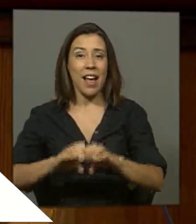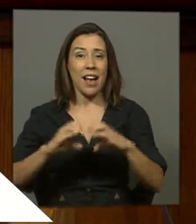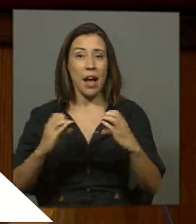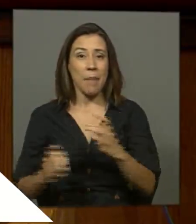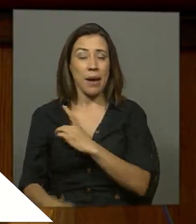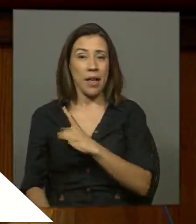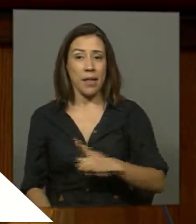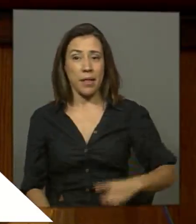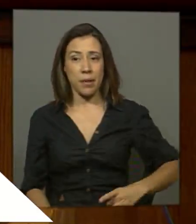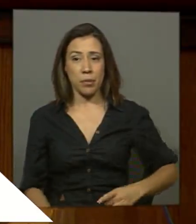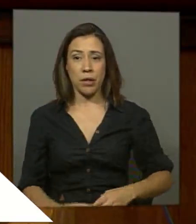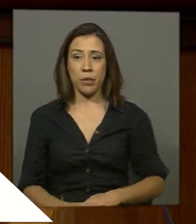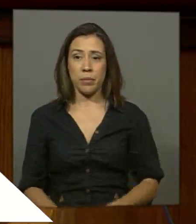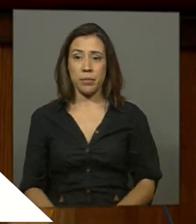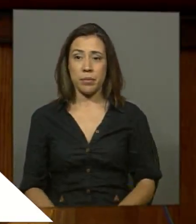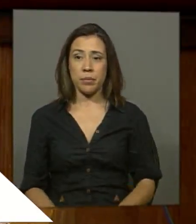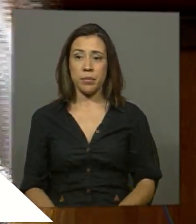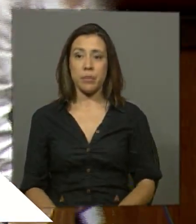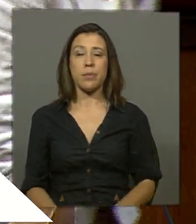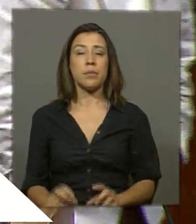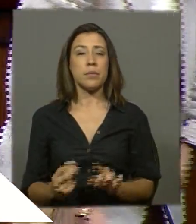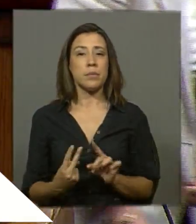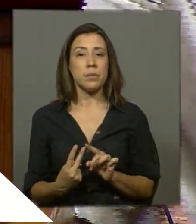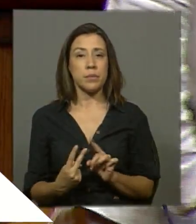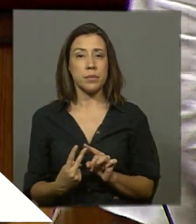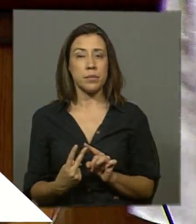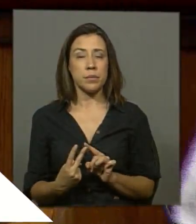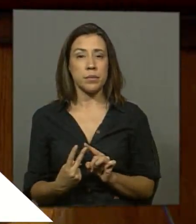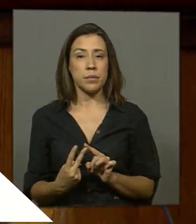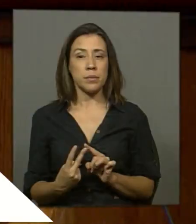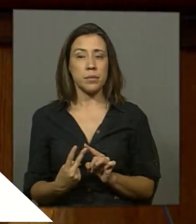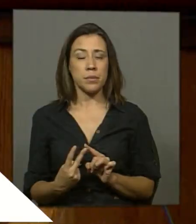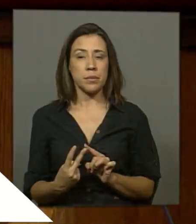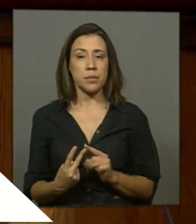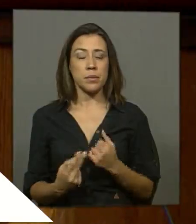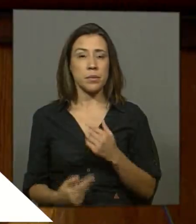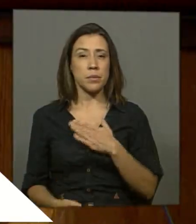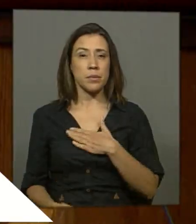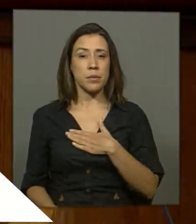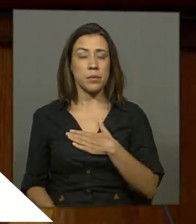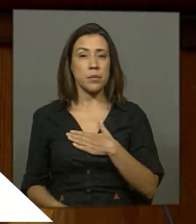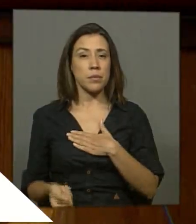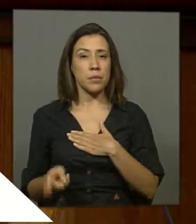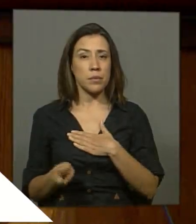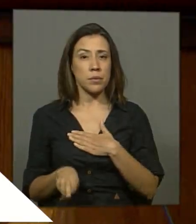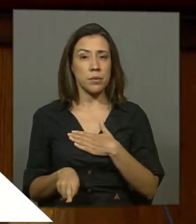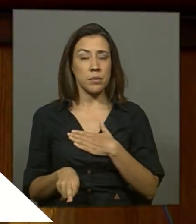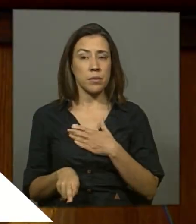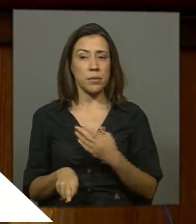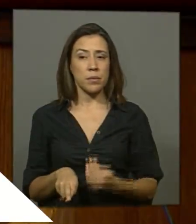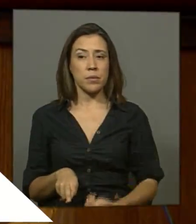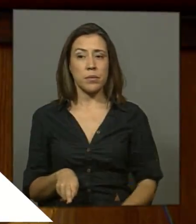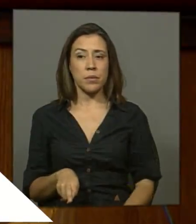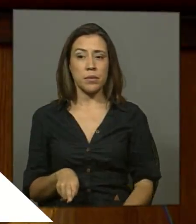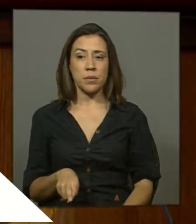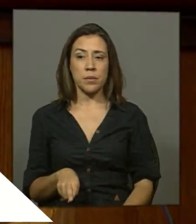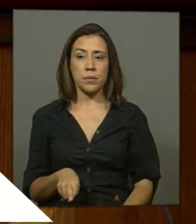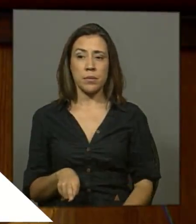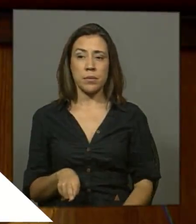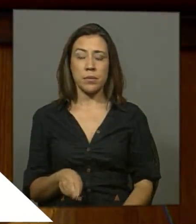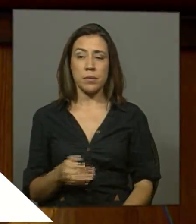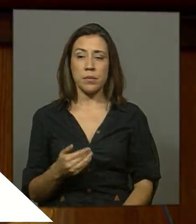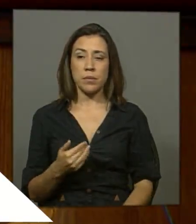diputados de chile en segundo lugar yo quiero reiterar